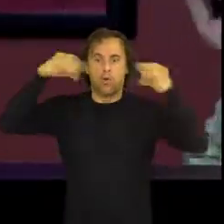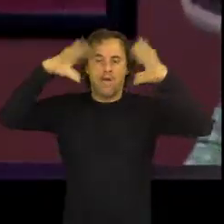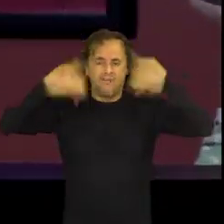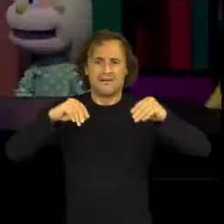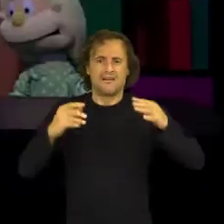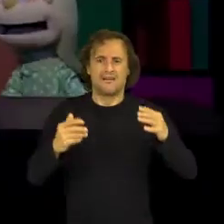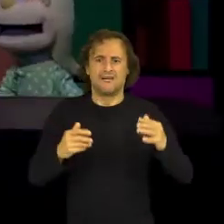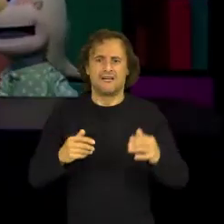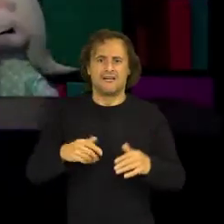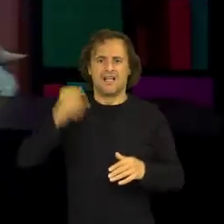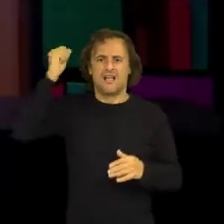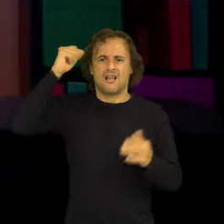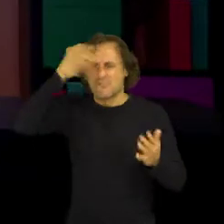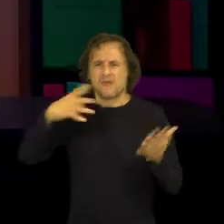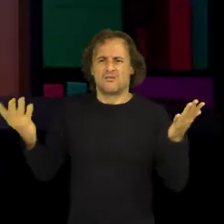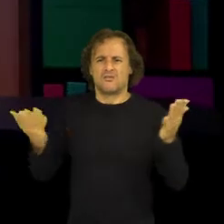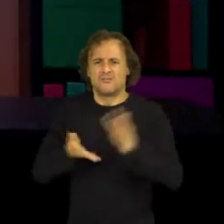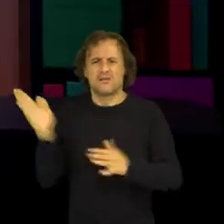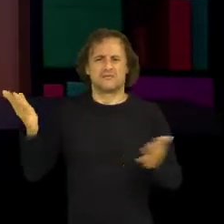¡Apágade a luz! ¡Carlos!